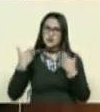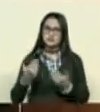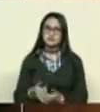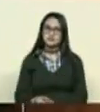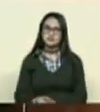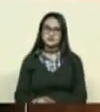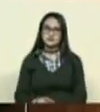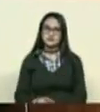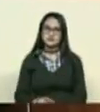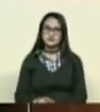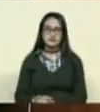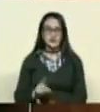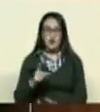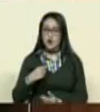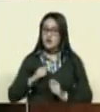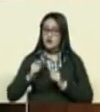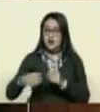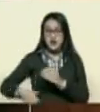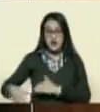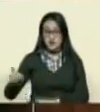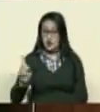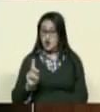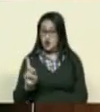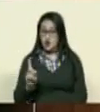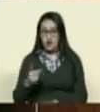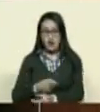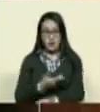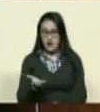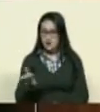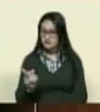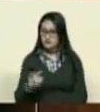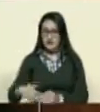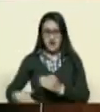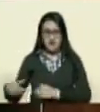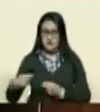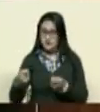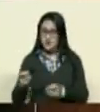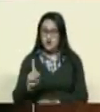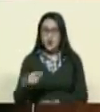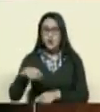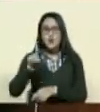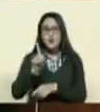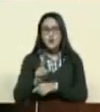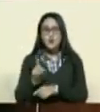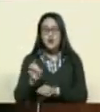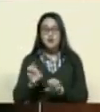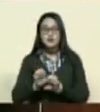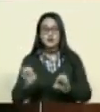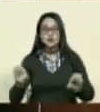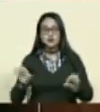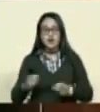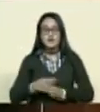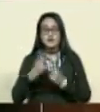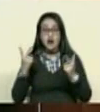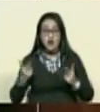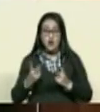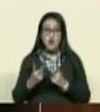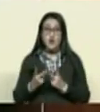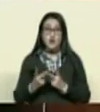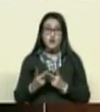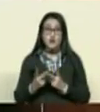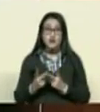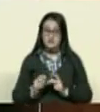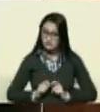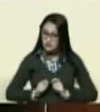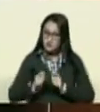nosotros no le vamos a dejar a ustedes riquezas, a mis hermanas y a mí. Nosotros lo único que le vamos a dejar es una educación, valores. Y fue lo que nos